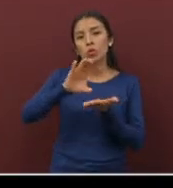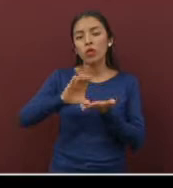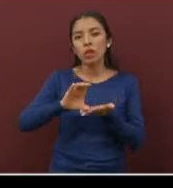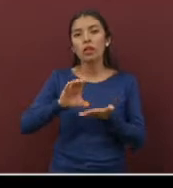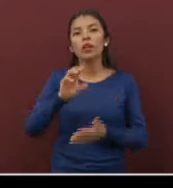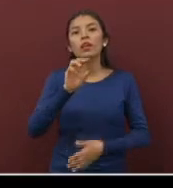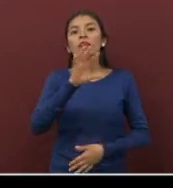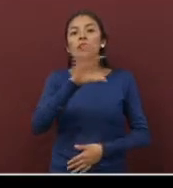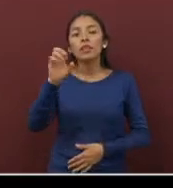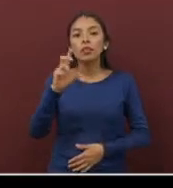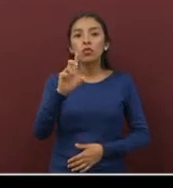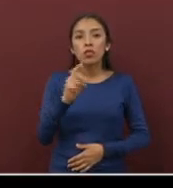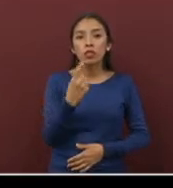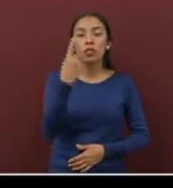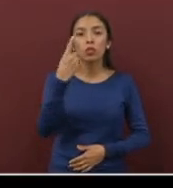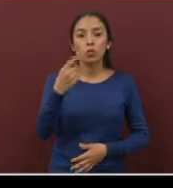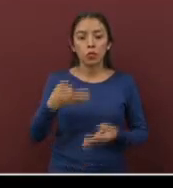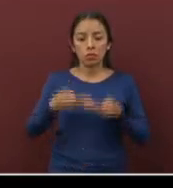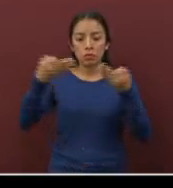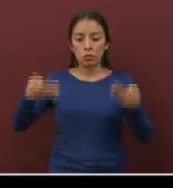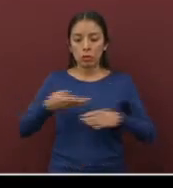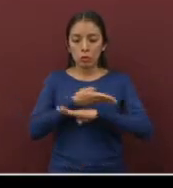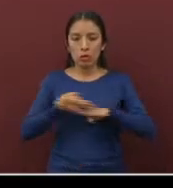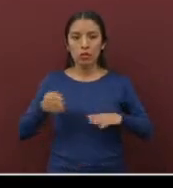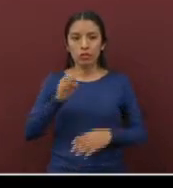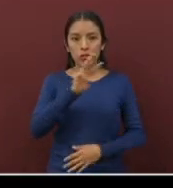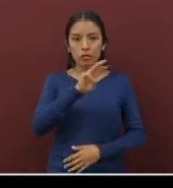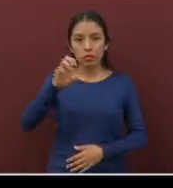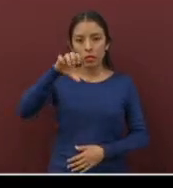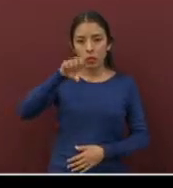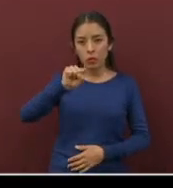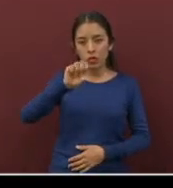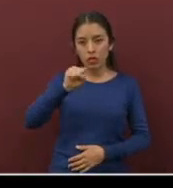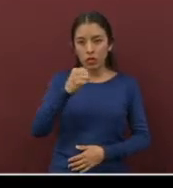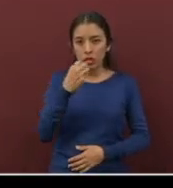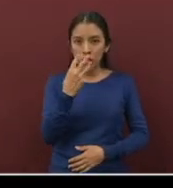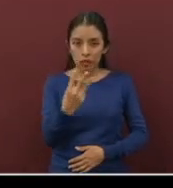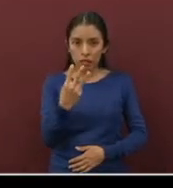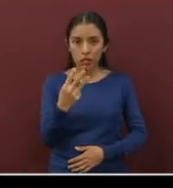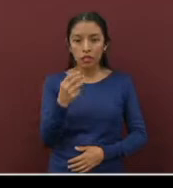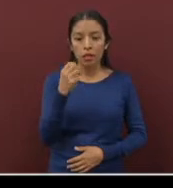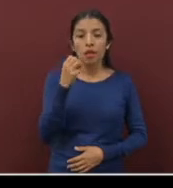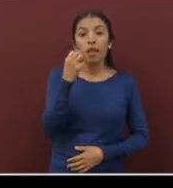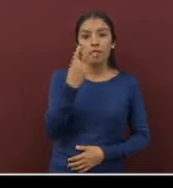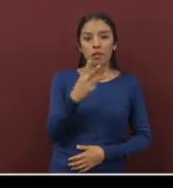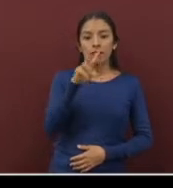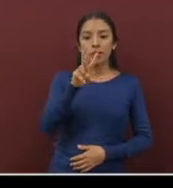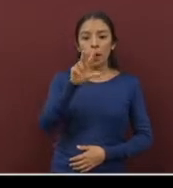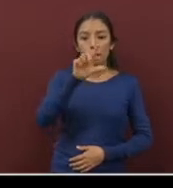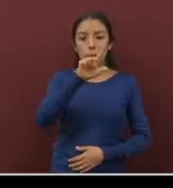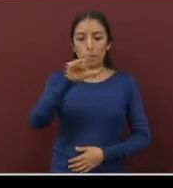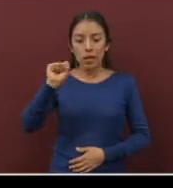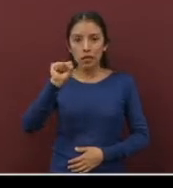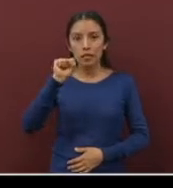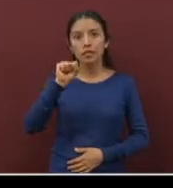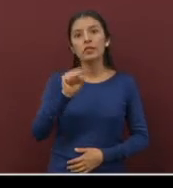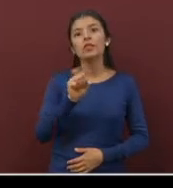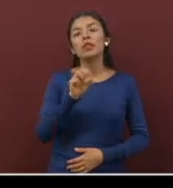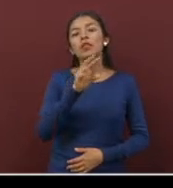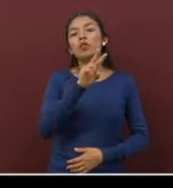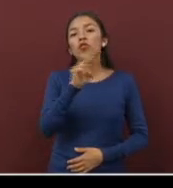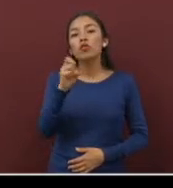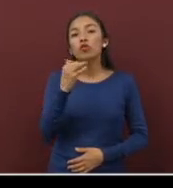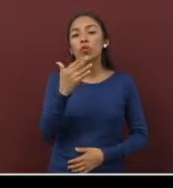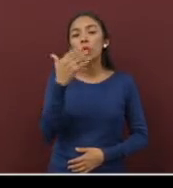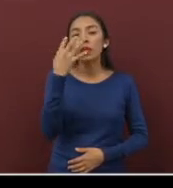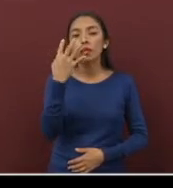531 tierra blanca con 363 tres valles con 255